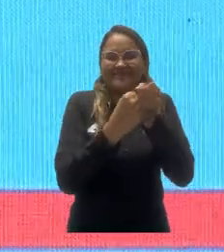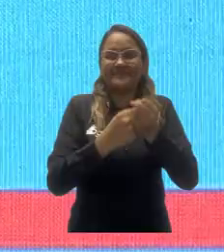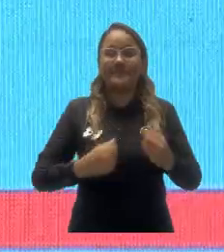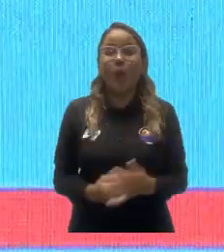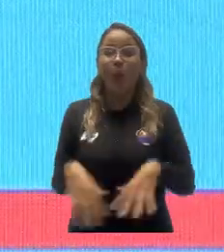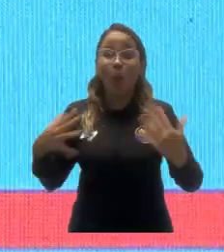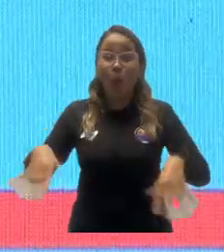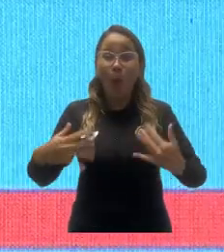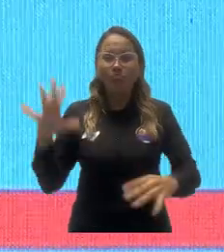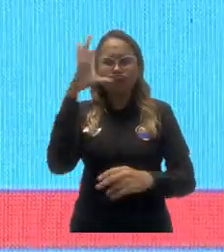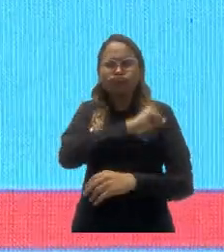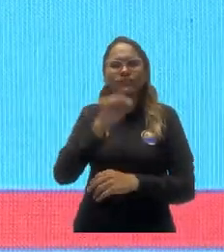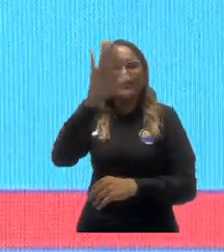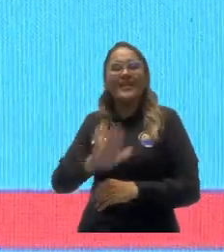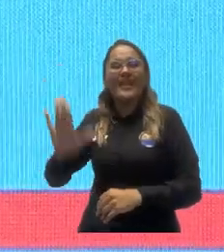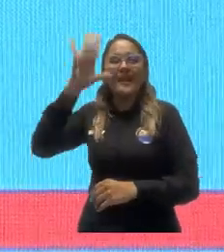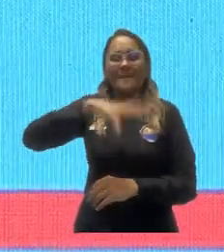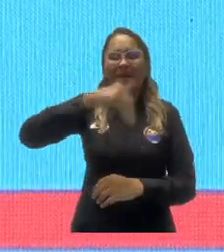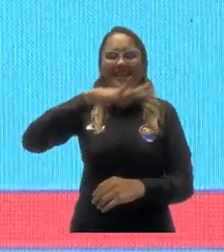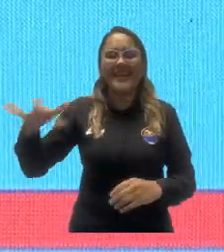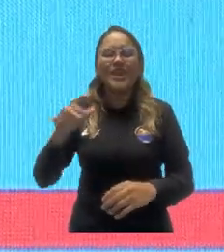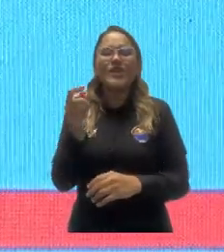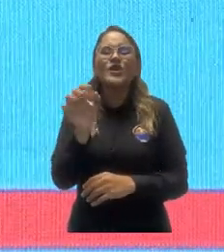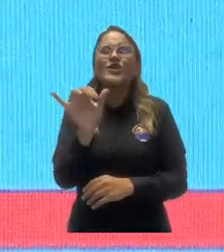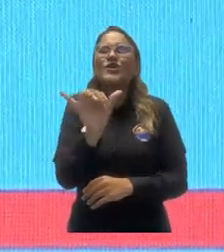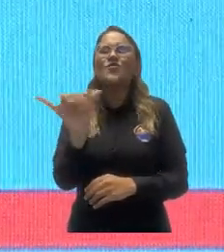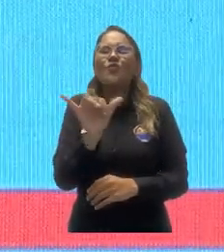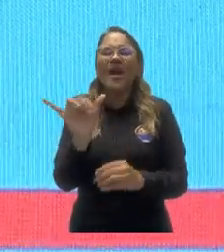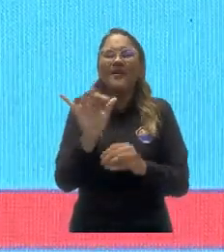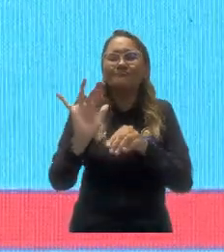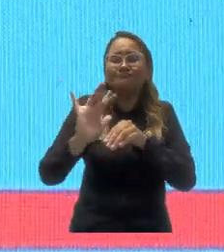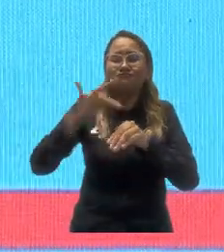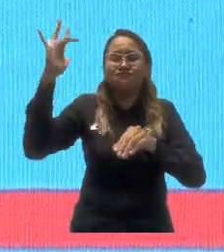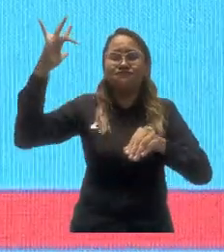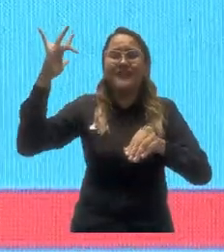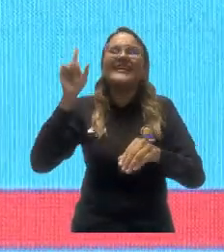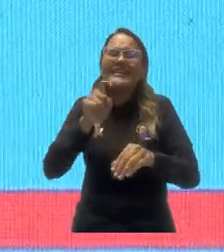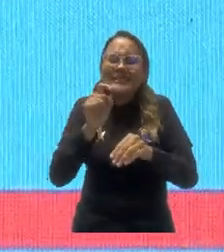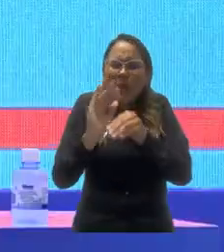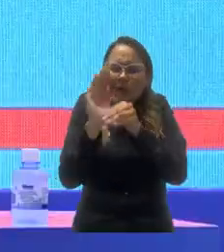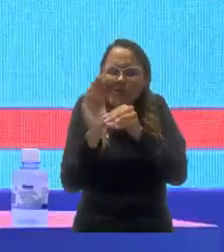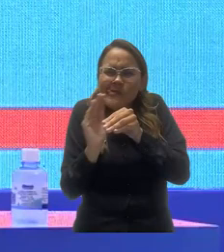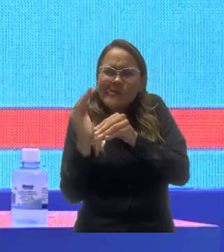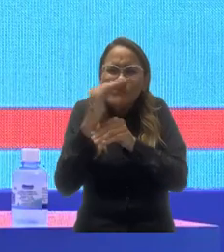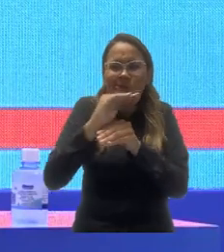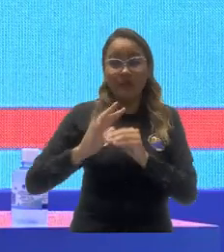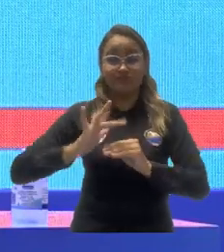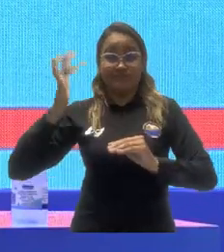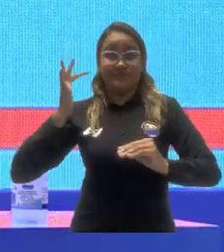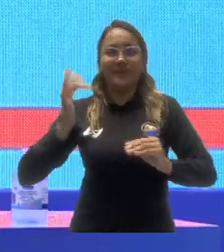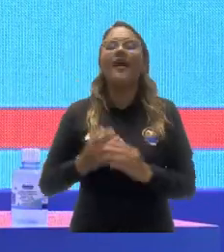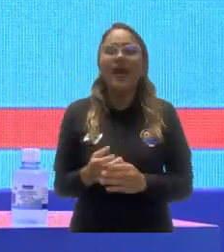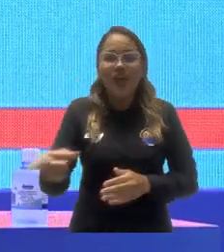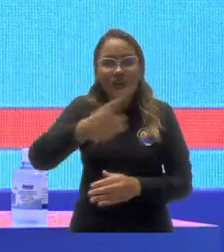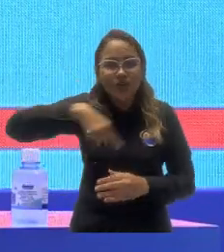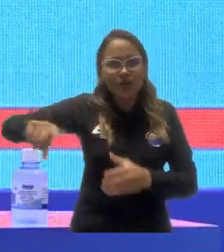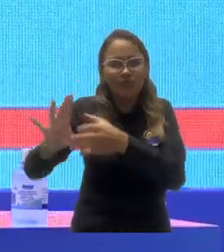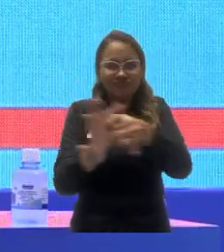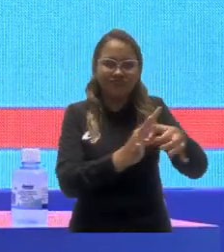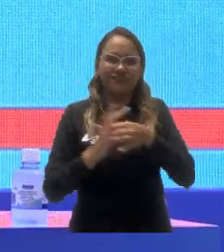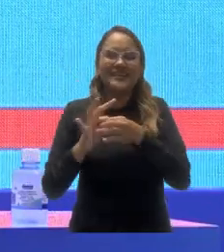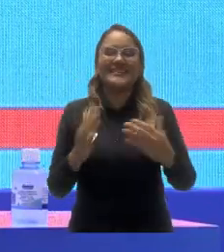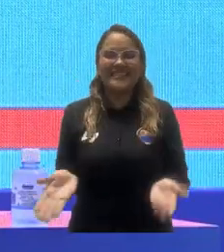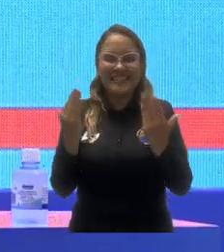creo que el departamento de Magdalena es un diamante y un diamante que debemos pulir. Realmente si nos unimos, si